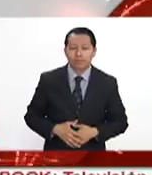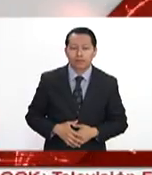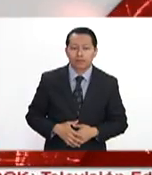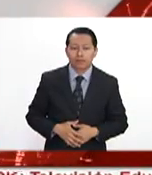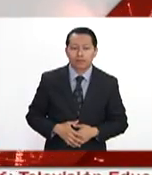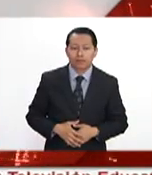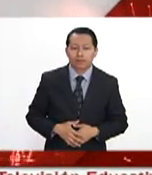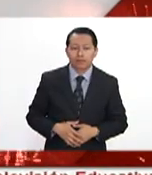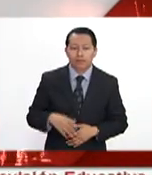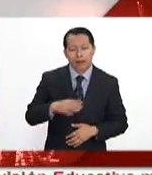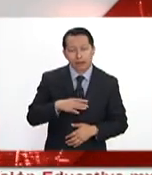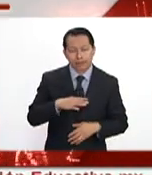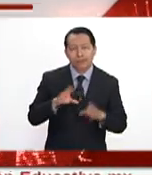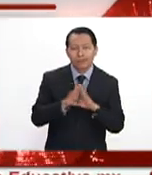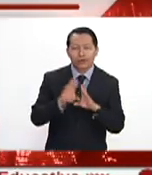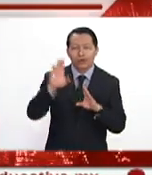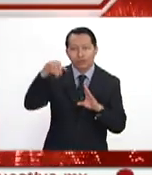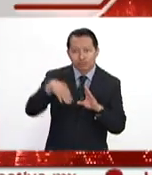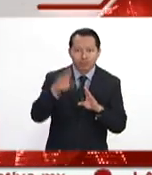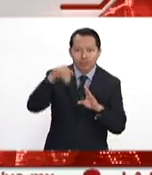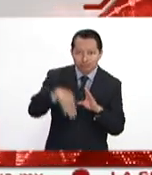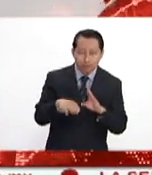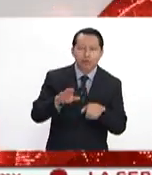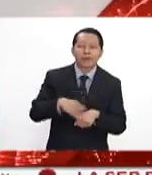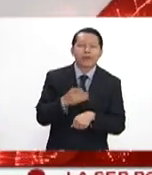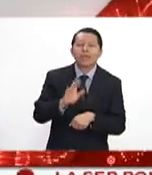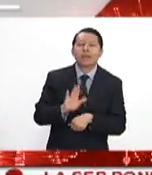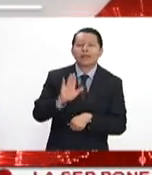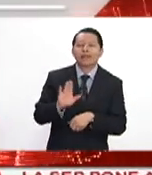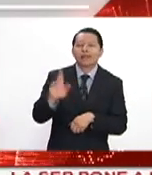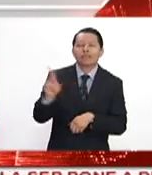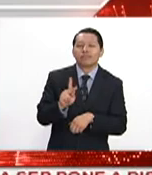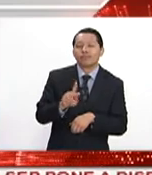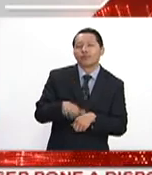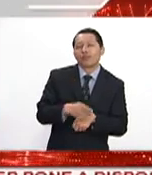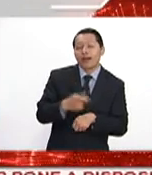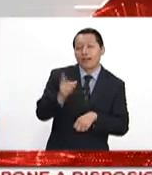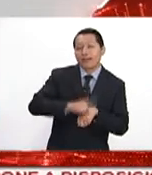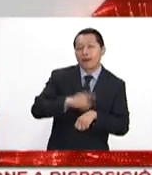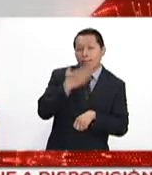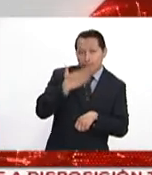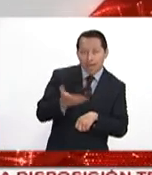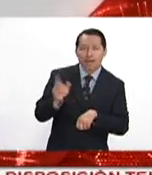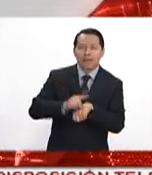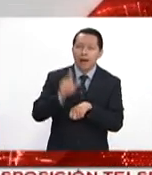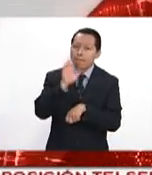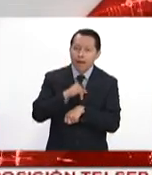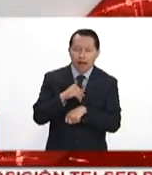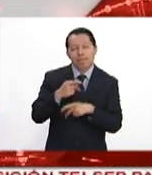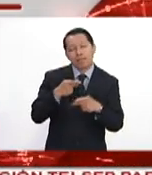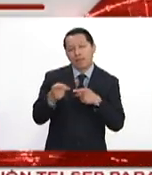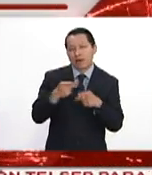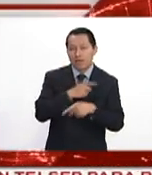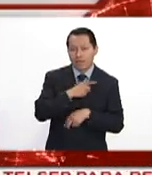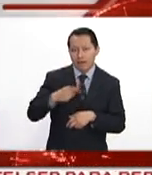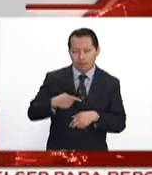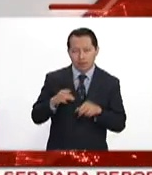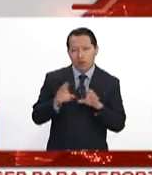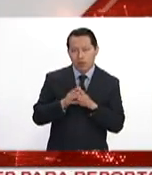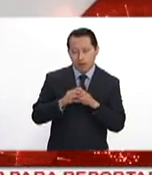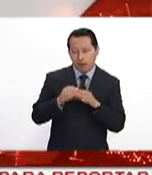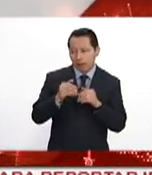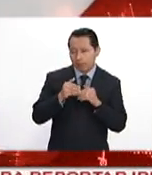Esto va a ser una montaña rusa, va a haber días buenos, malos y peores, y tenemos que estar preparados para que no sobrereaccionemos en el